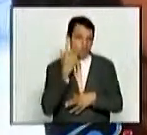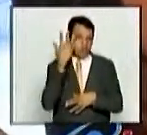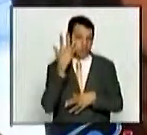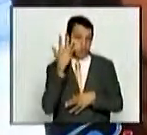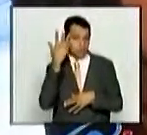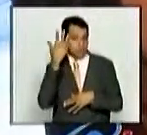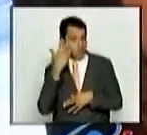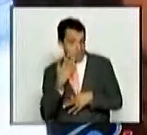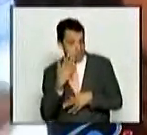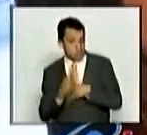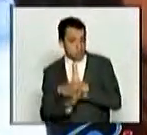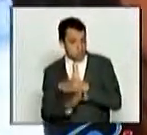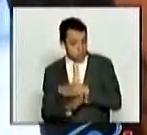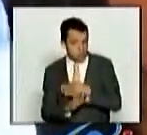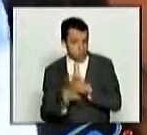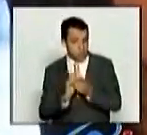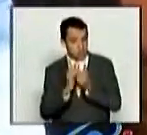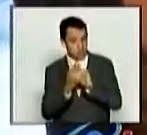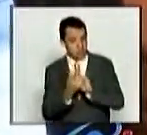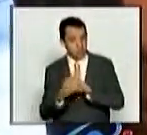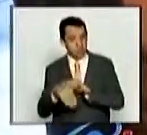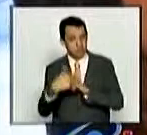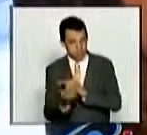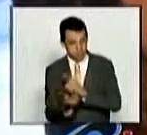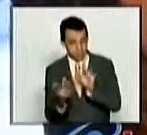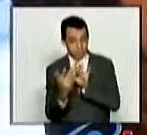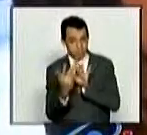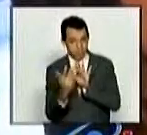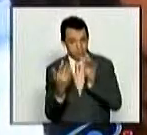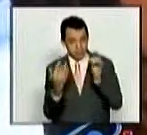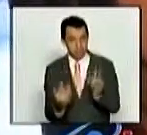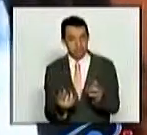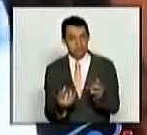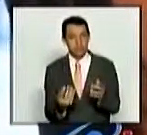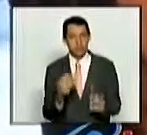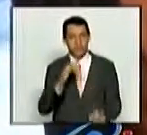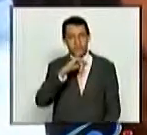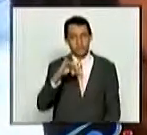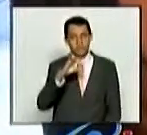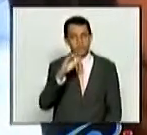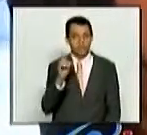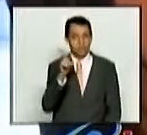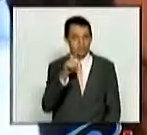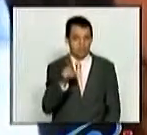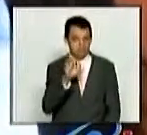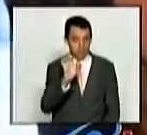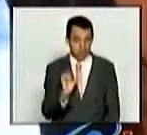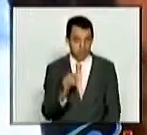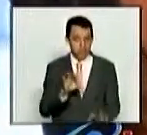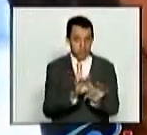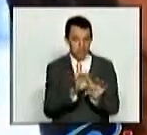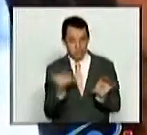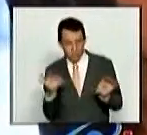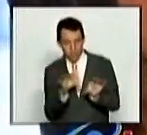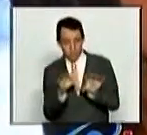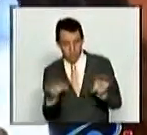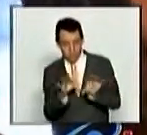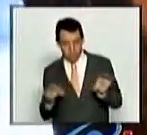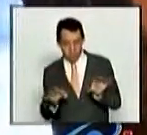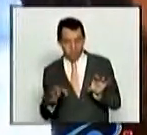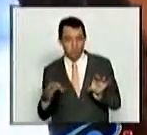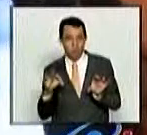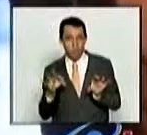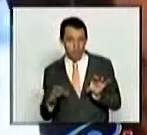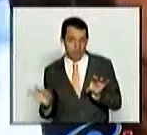aproximadamente, mientras volvemos y las cambiamos. Entonces vamos a proceder en este momento con José a retirar las agujitas y vamos a colocarle las chinchetas